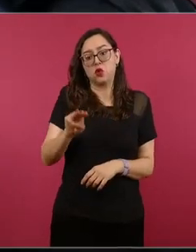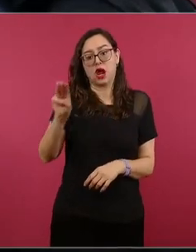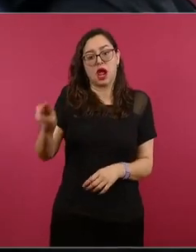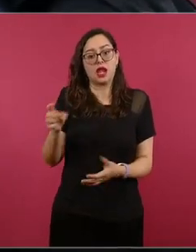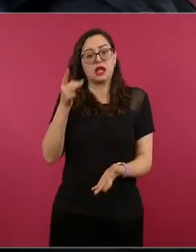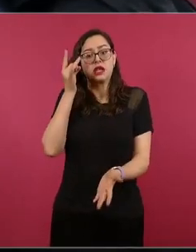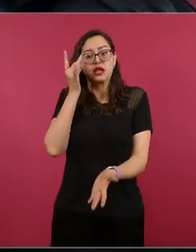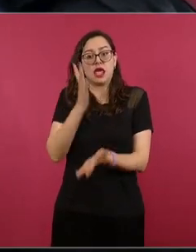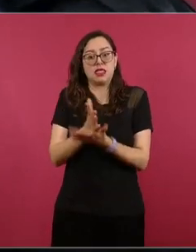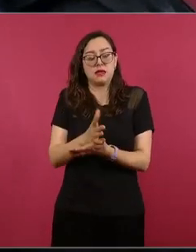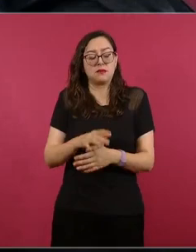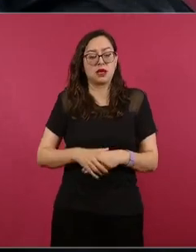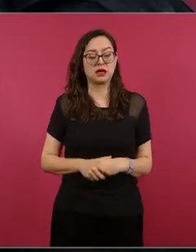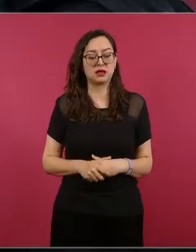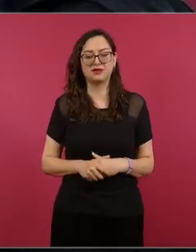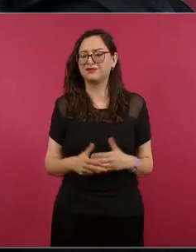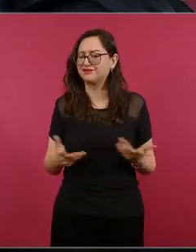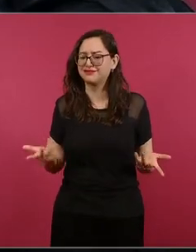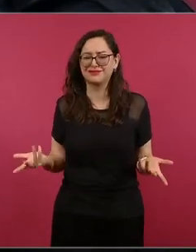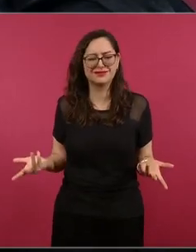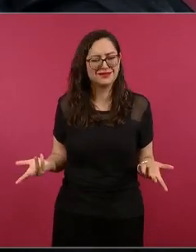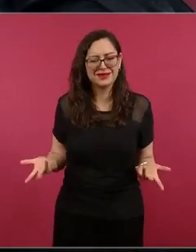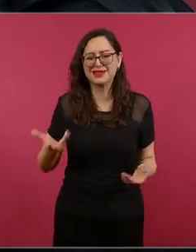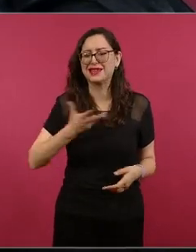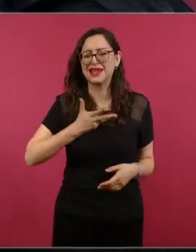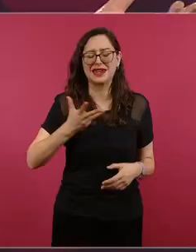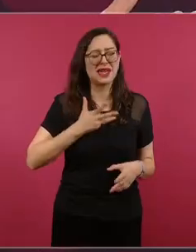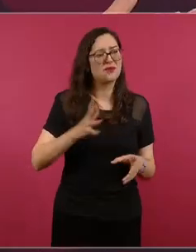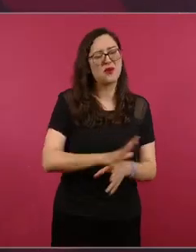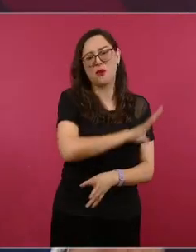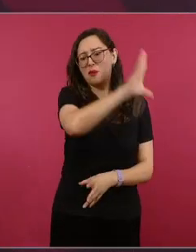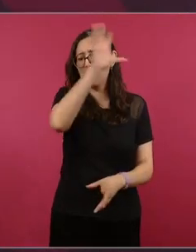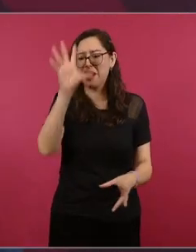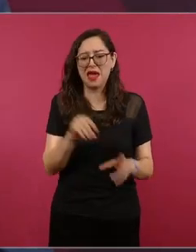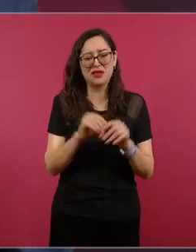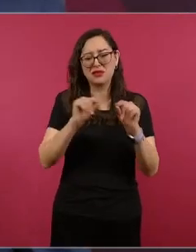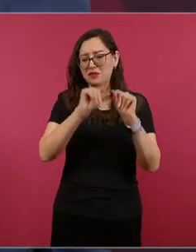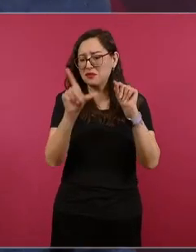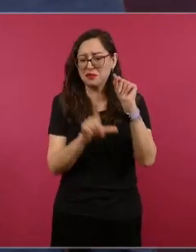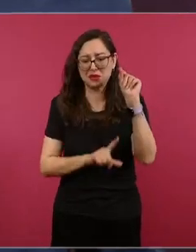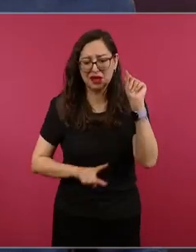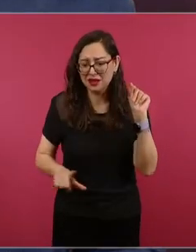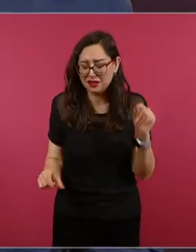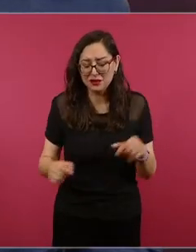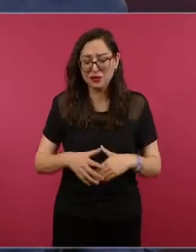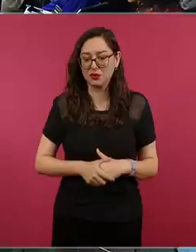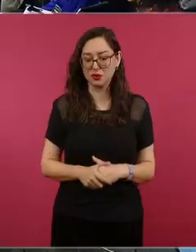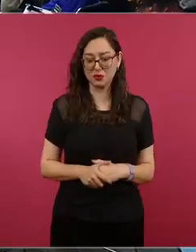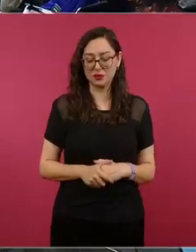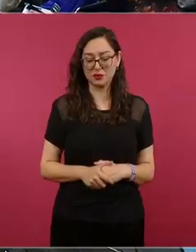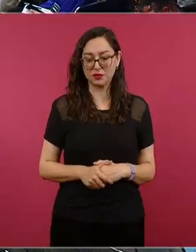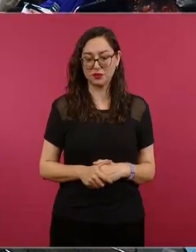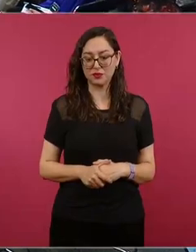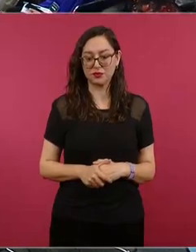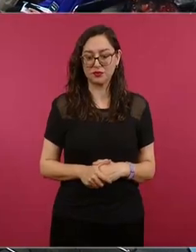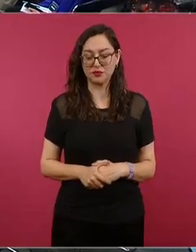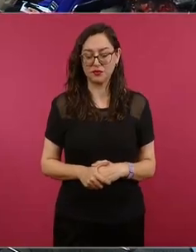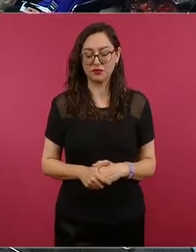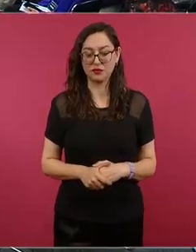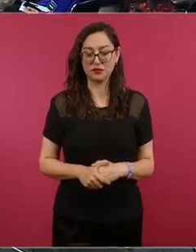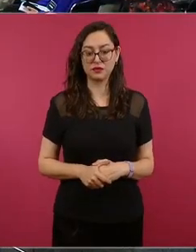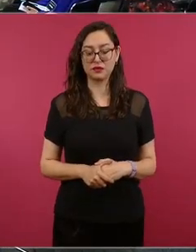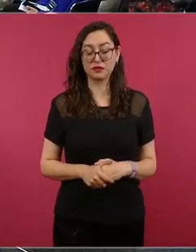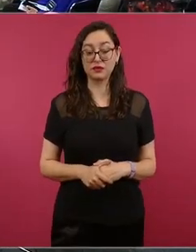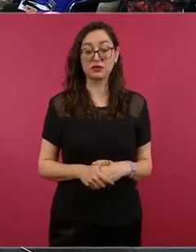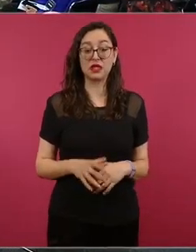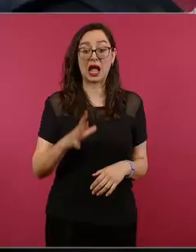pasada del caso, por ejemplo, bueno, de… todas. Es que no tenemos nada que ocultar. Sí, hay, por ejemplo, el caso de Coahuayán, ahora sí, que tiene que ver